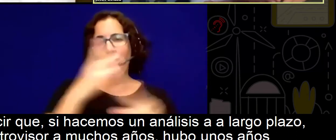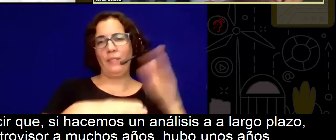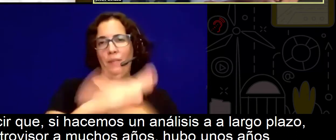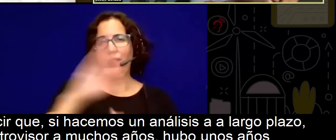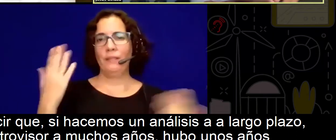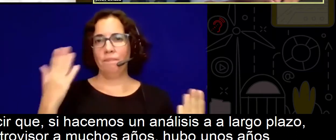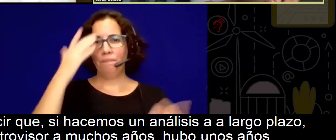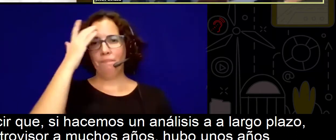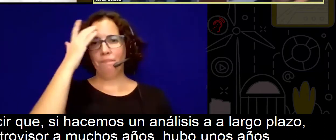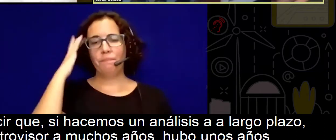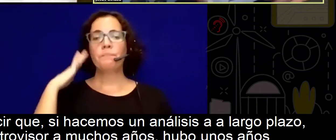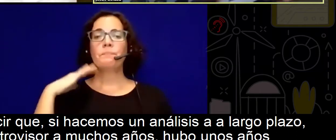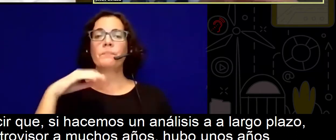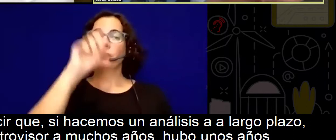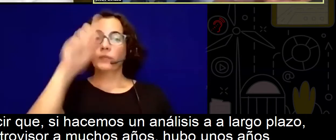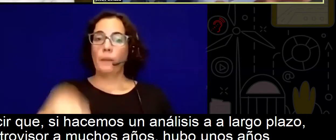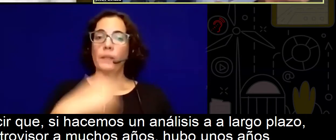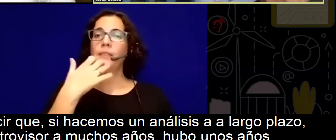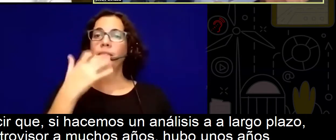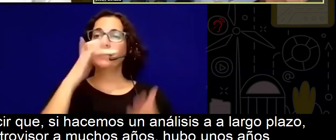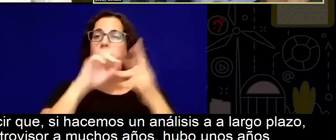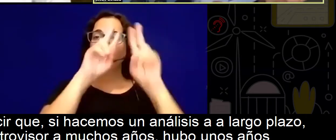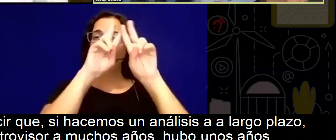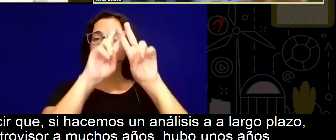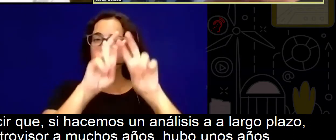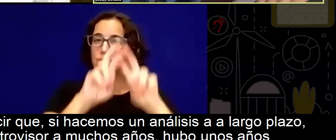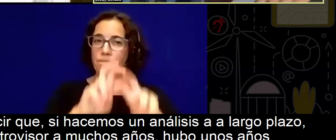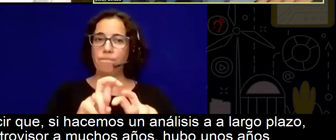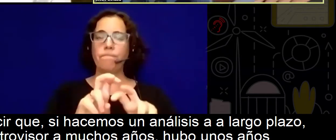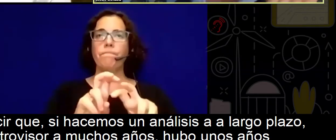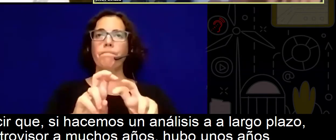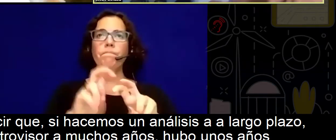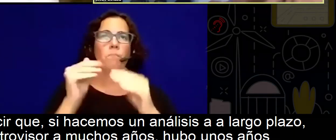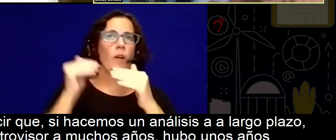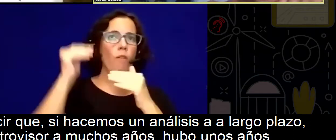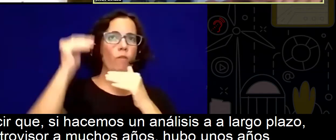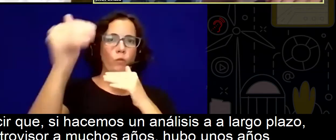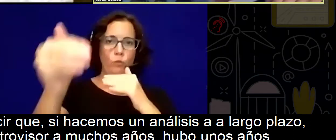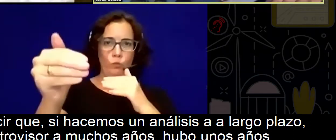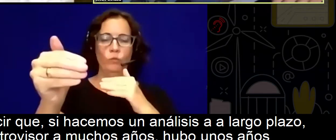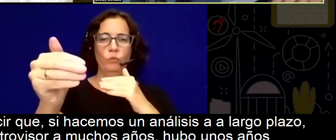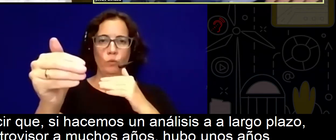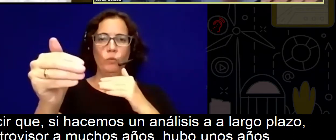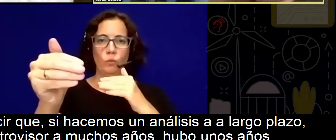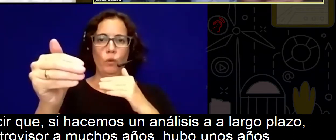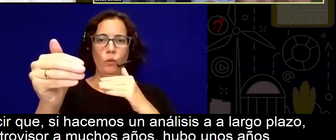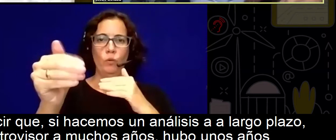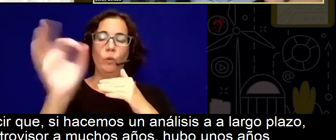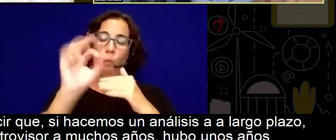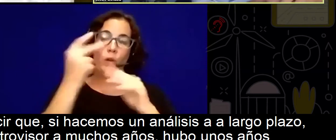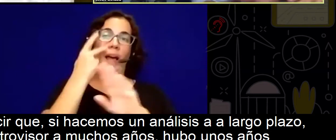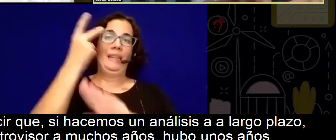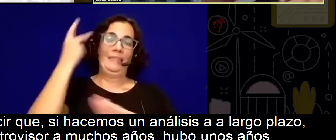decir que si hacemos un análisis, Jesús, a largo plazo, miramos el retrovisor a muchos